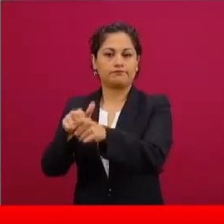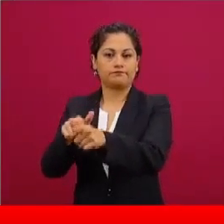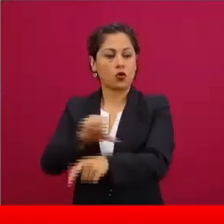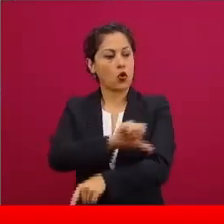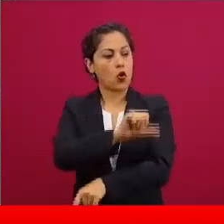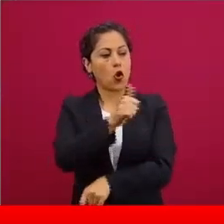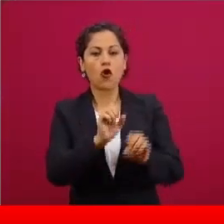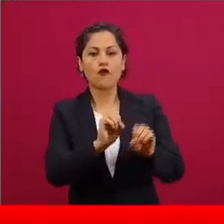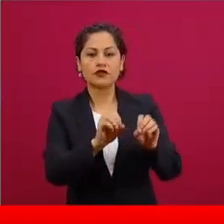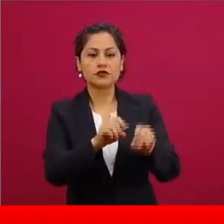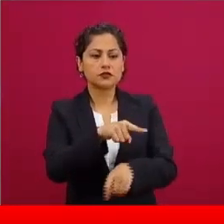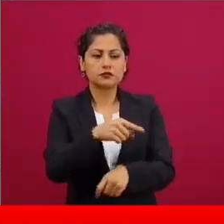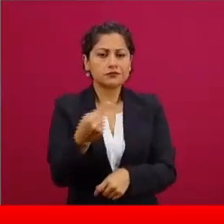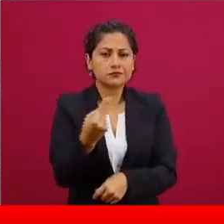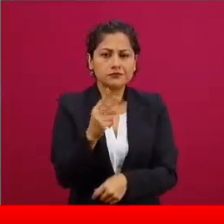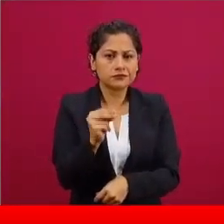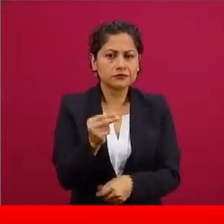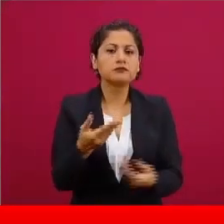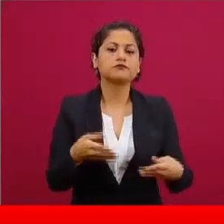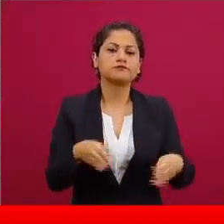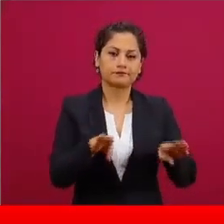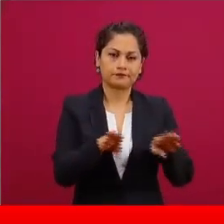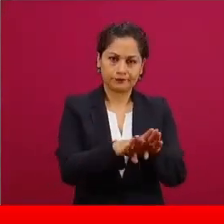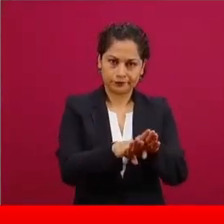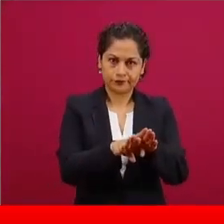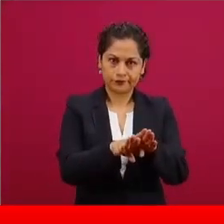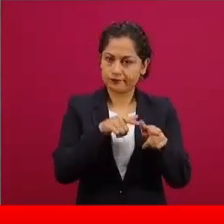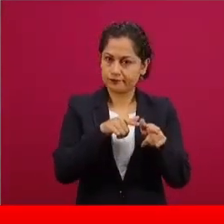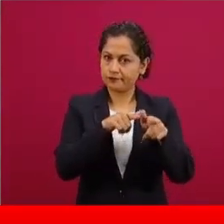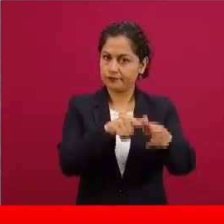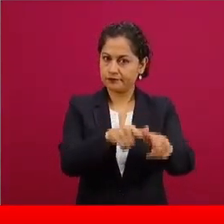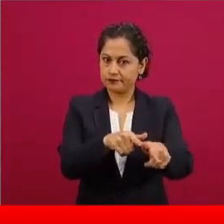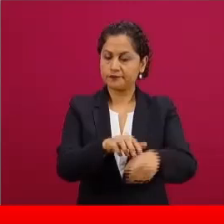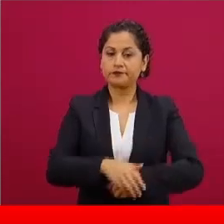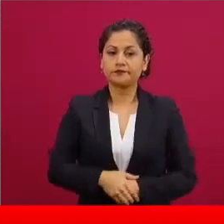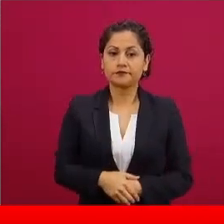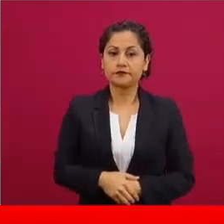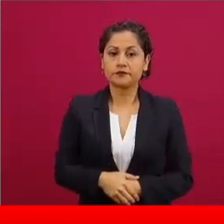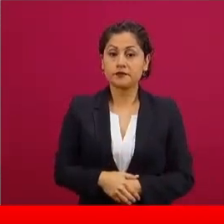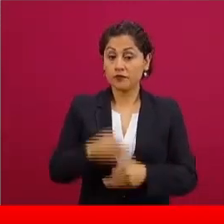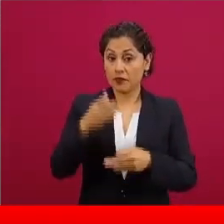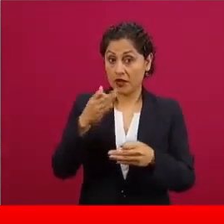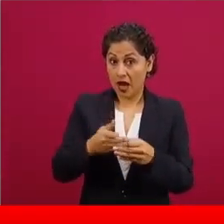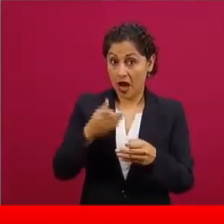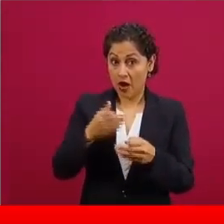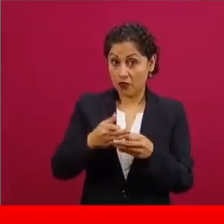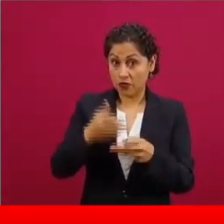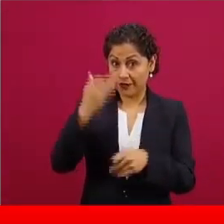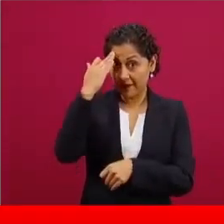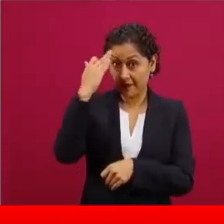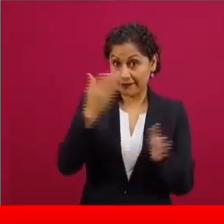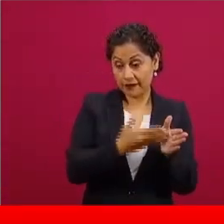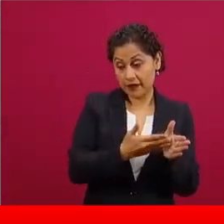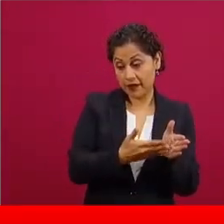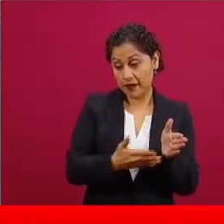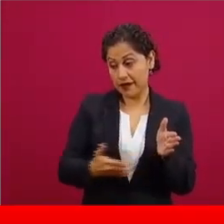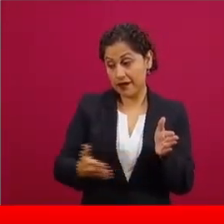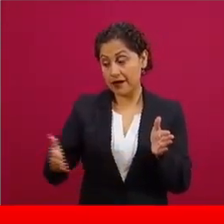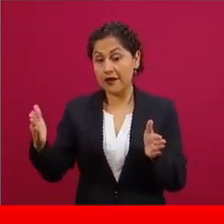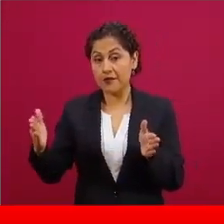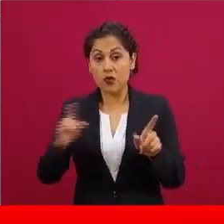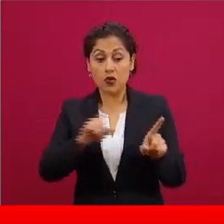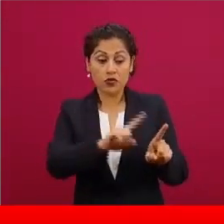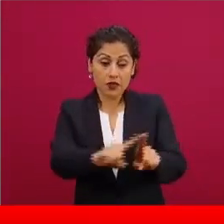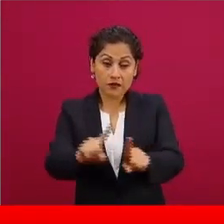en este periodo se hará un esfuerzo de reubicación de servidores